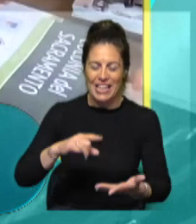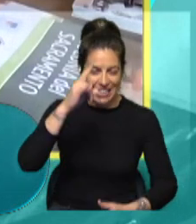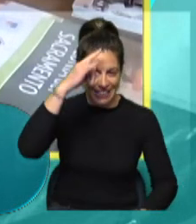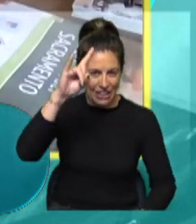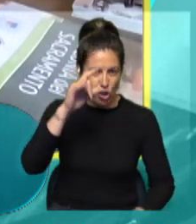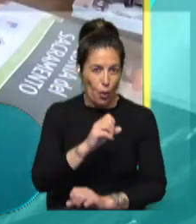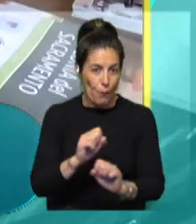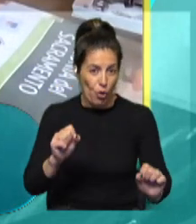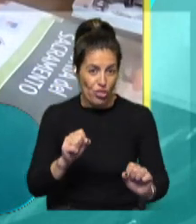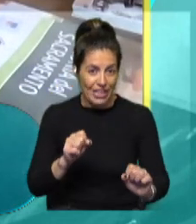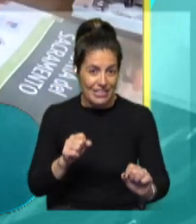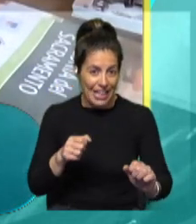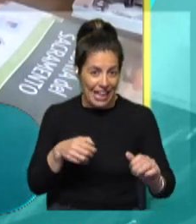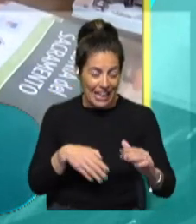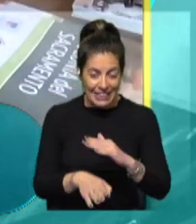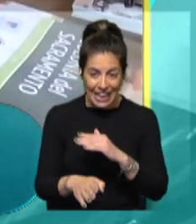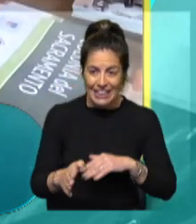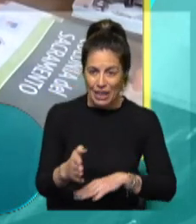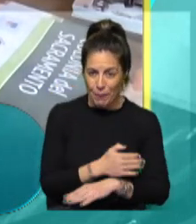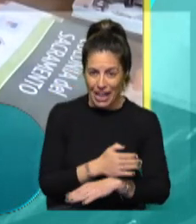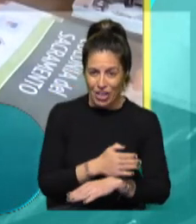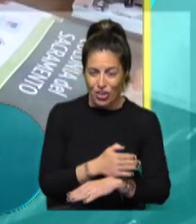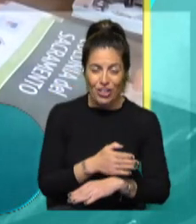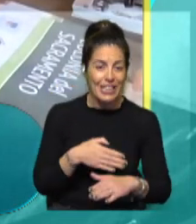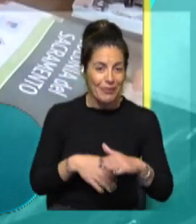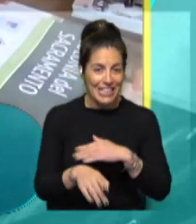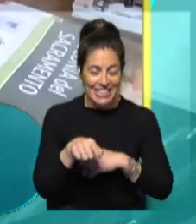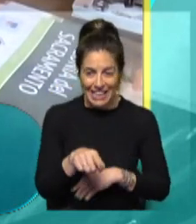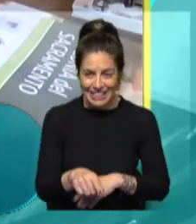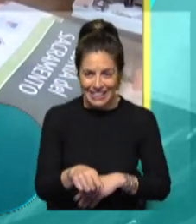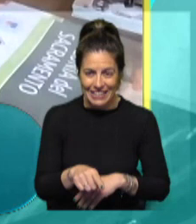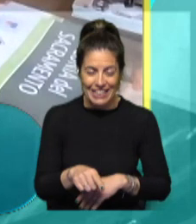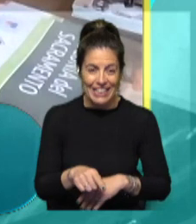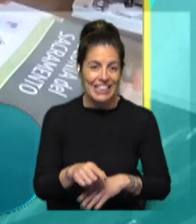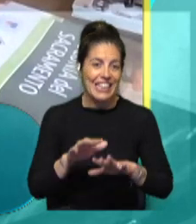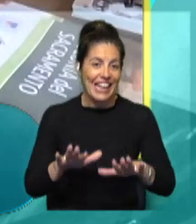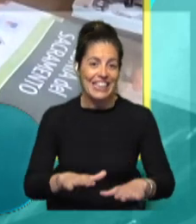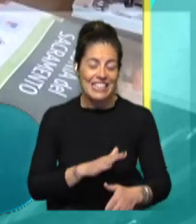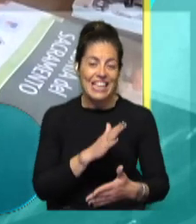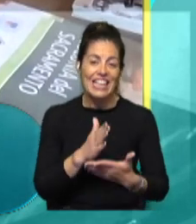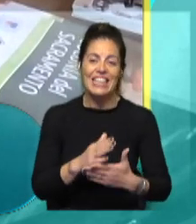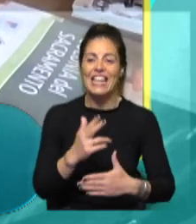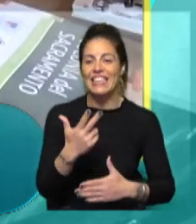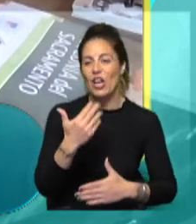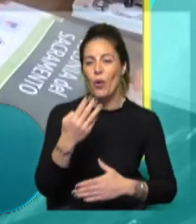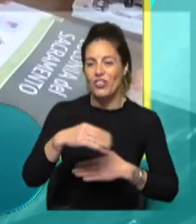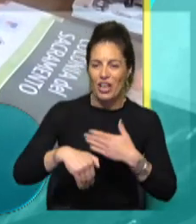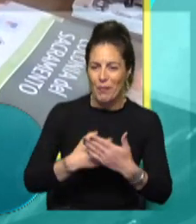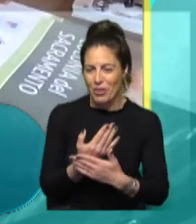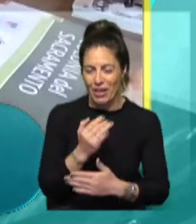ya podés entrar tempranito, te merendás y te metés ahí y ya no salís hasta las 3, 4 de la mañana. Cenás, todo ahí.